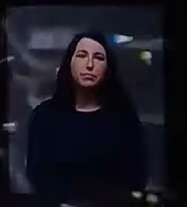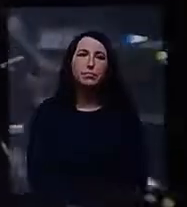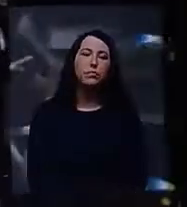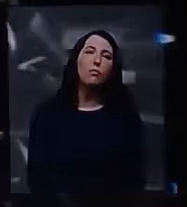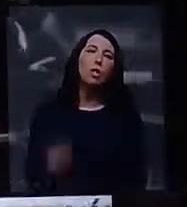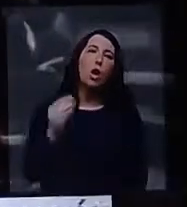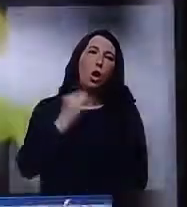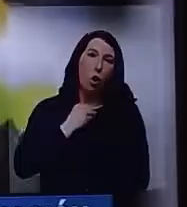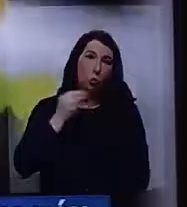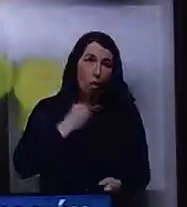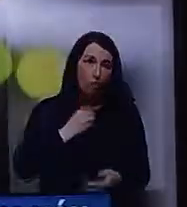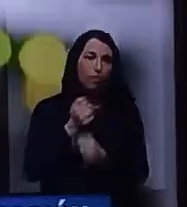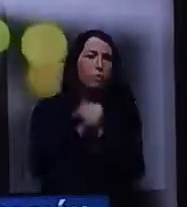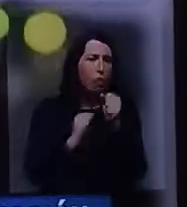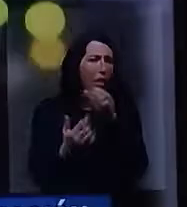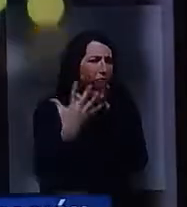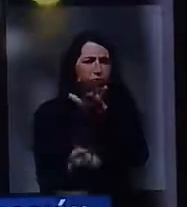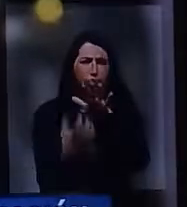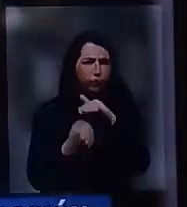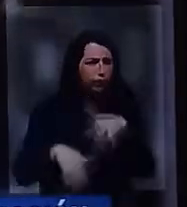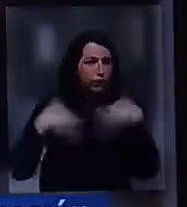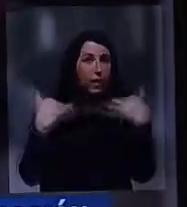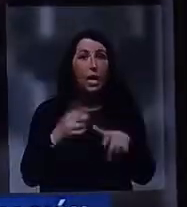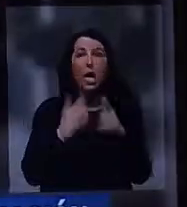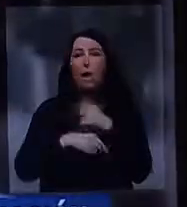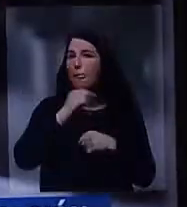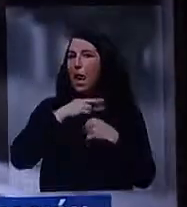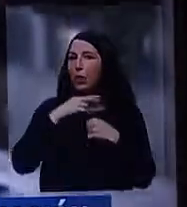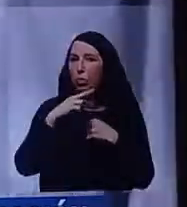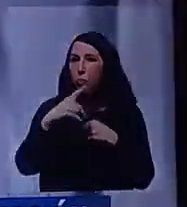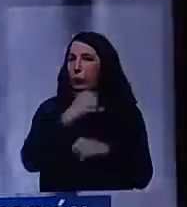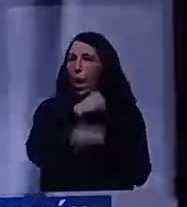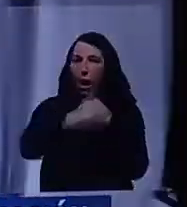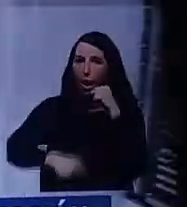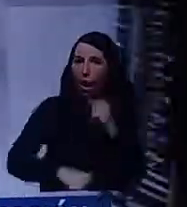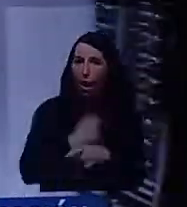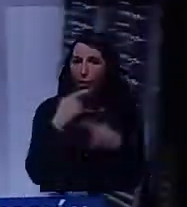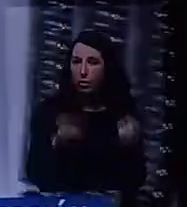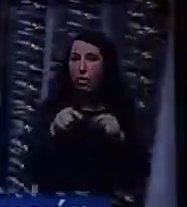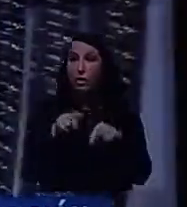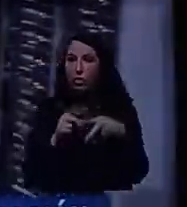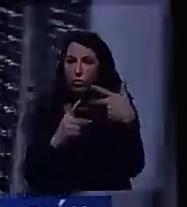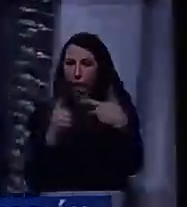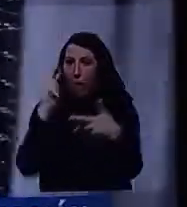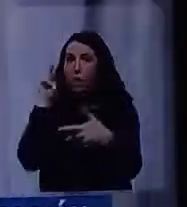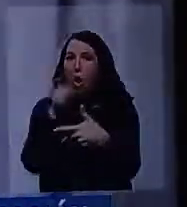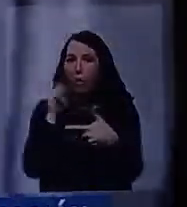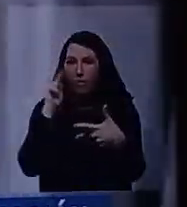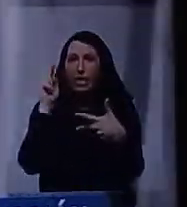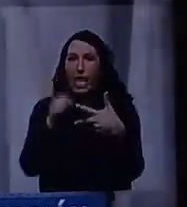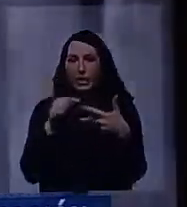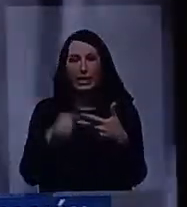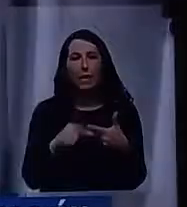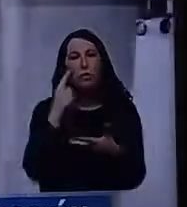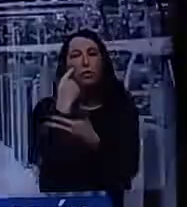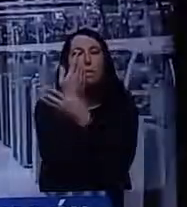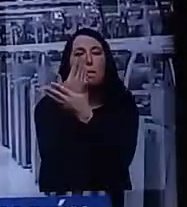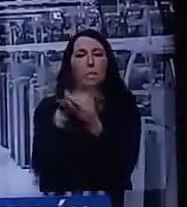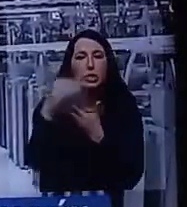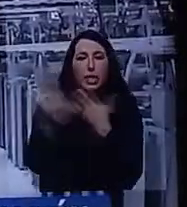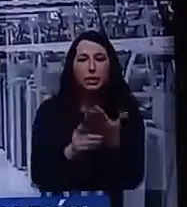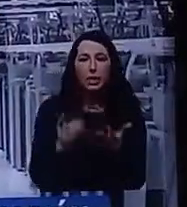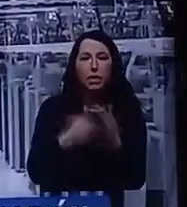Confiable, de gran capacidad y que pueda durar muchos años. Con esos tres objetivos en mente es que nació en 2016 el proyecto Cynica, un plan de trabajo